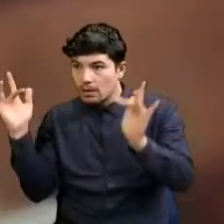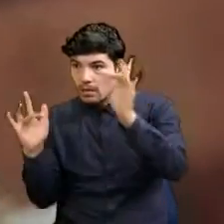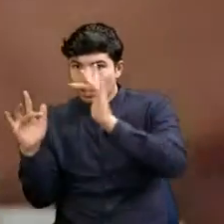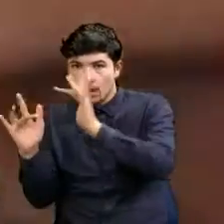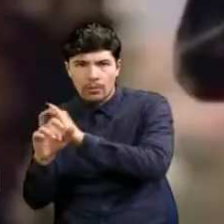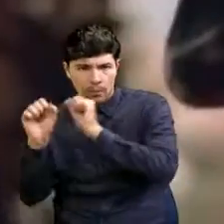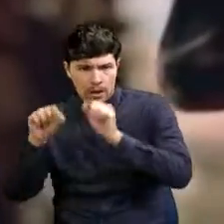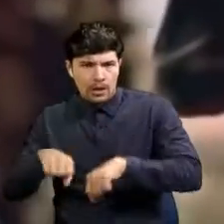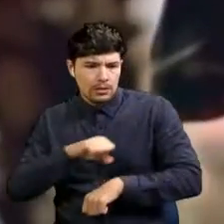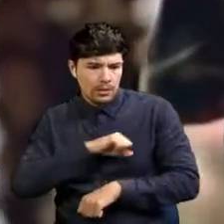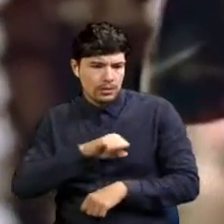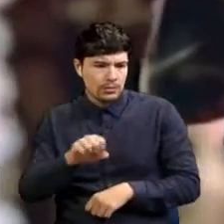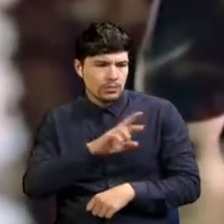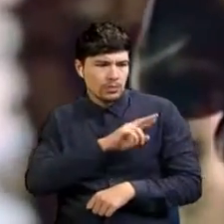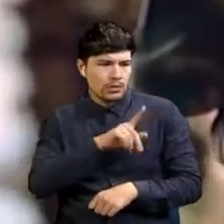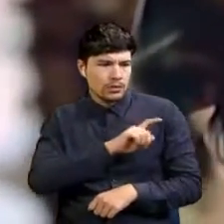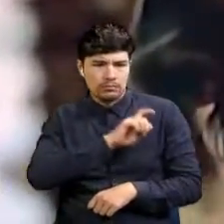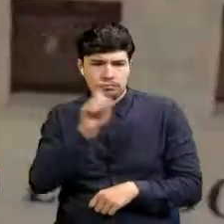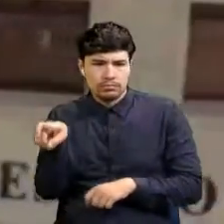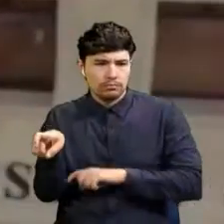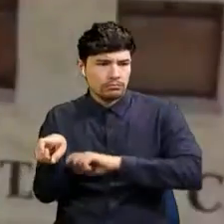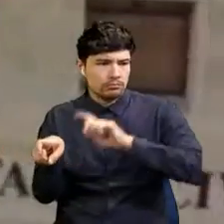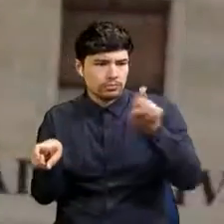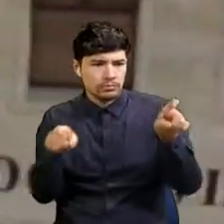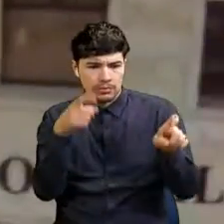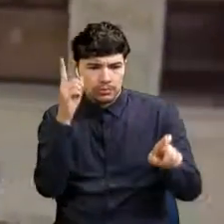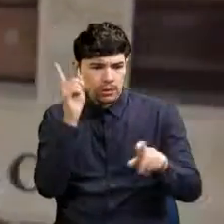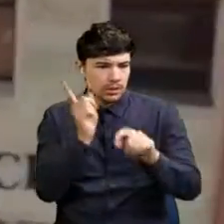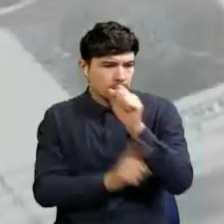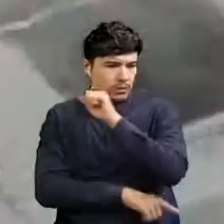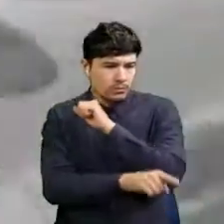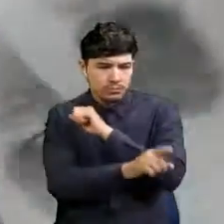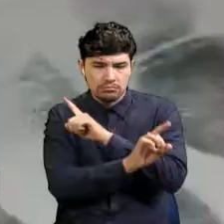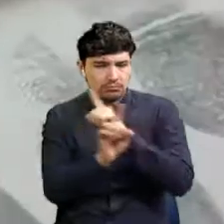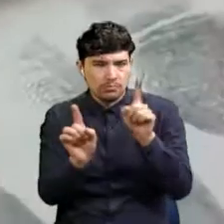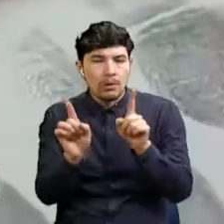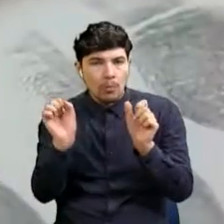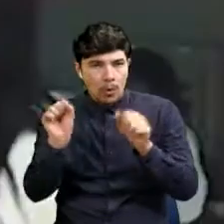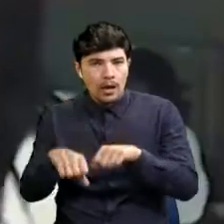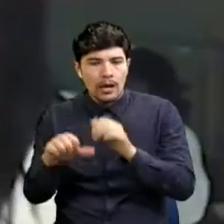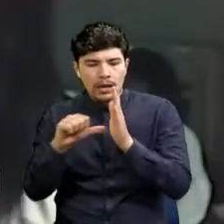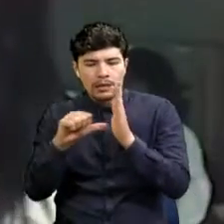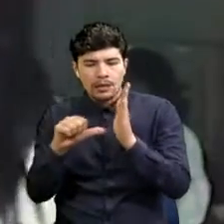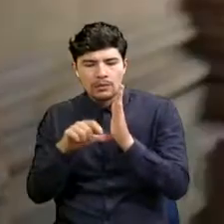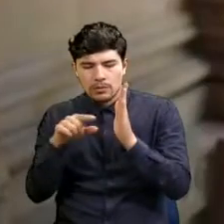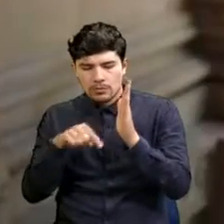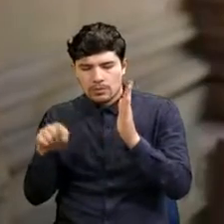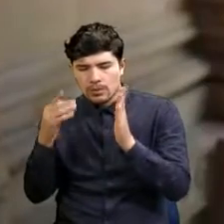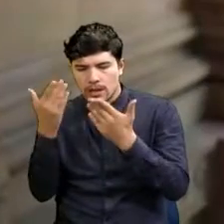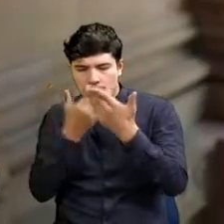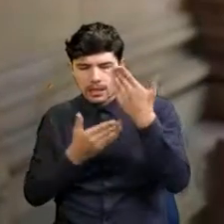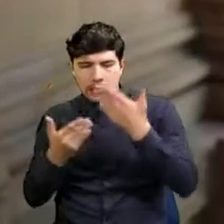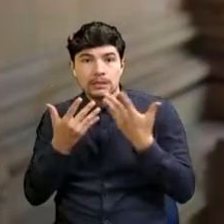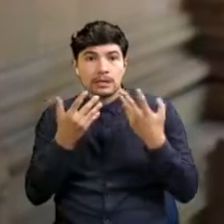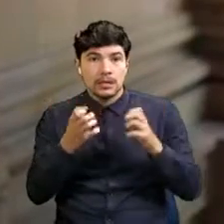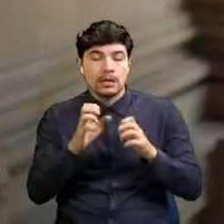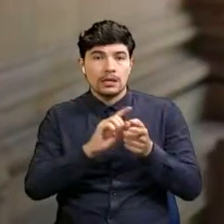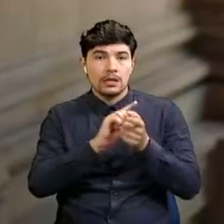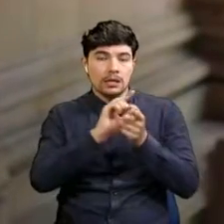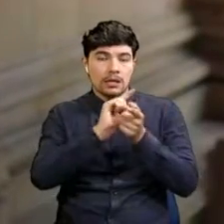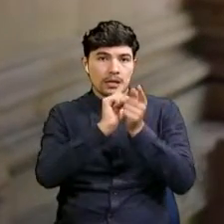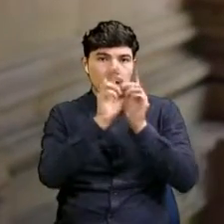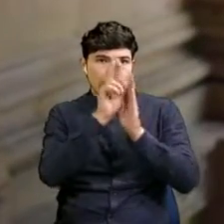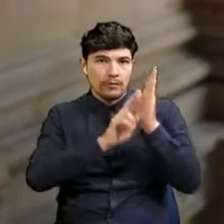el derecho de irse para otra colectividad sin tener sanción por ello. Otros artículos son analizados en el Senado. Se quiere reformar el Consejo Nacional